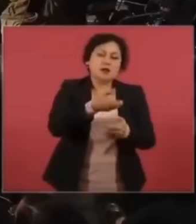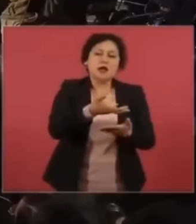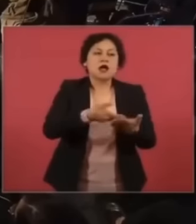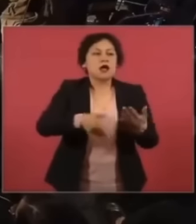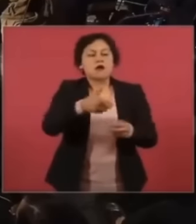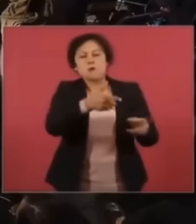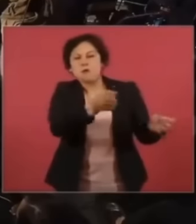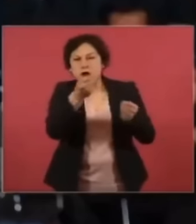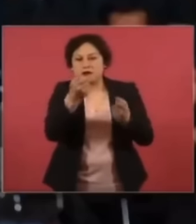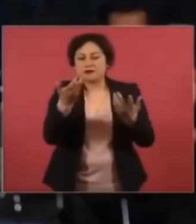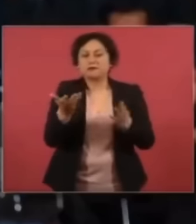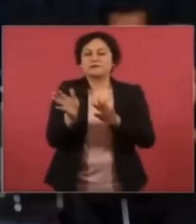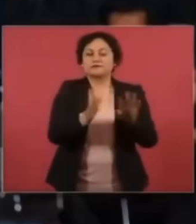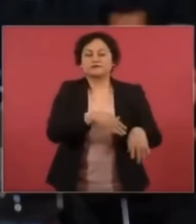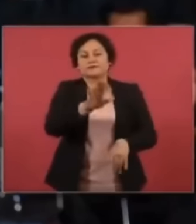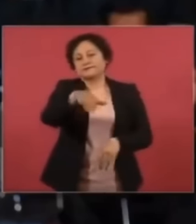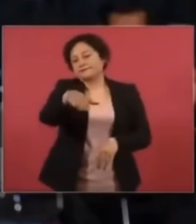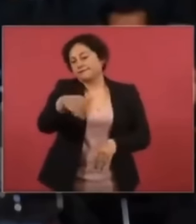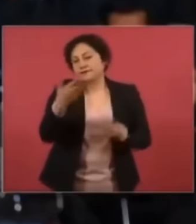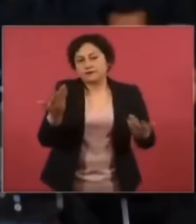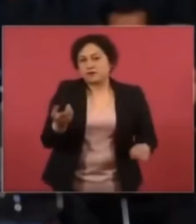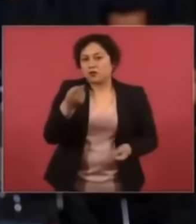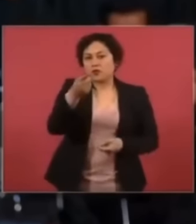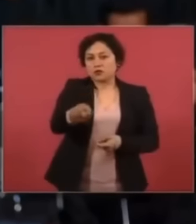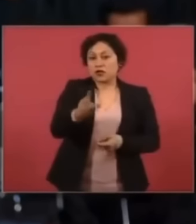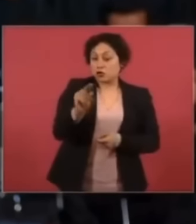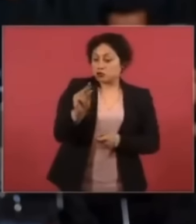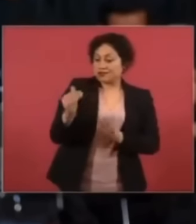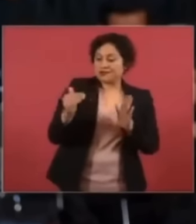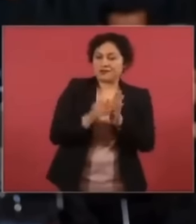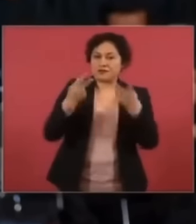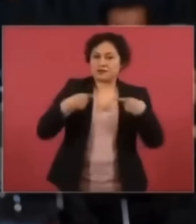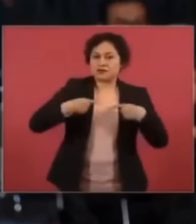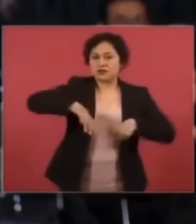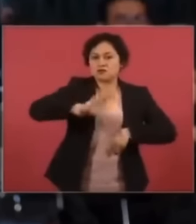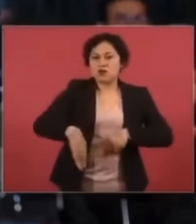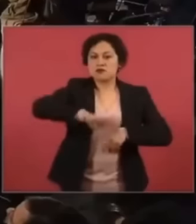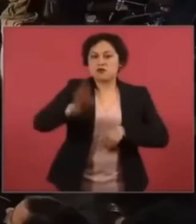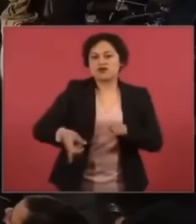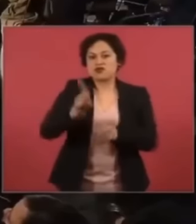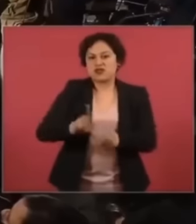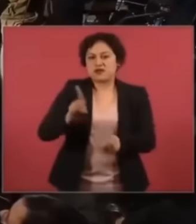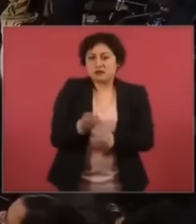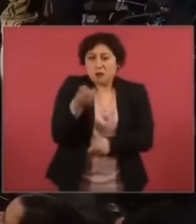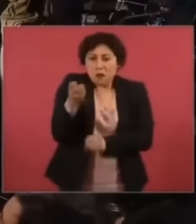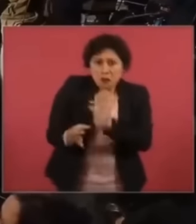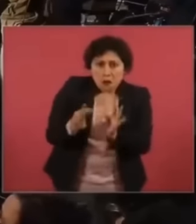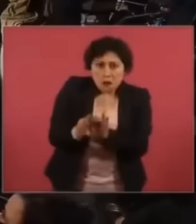y por dos años siguen los 36 mil homicidios por